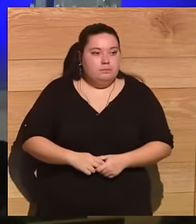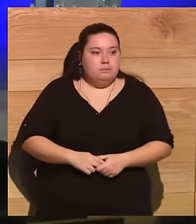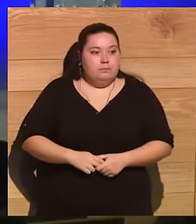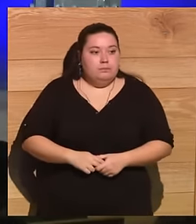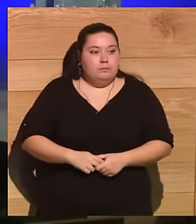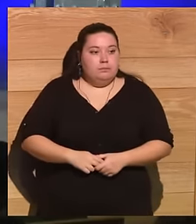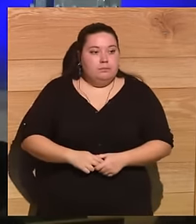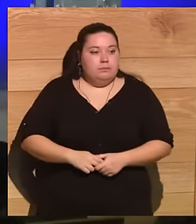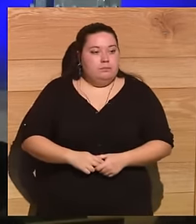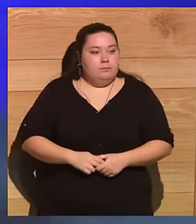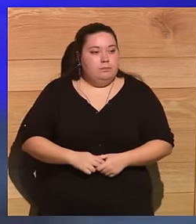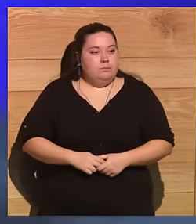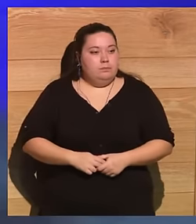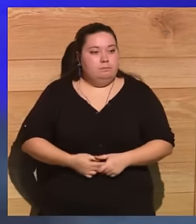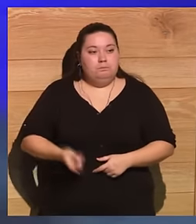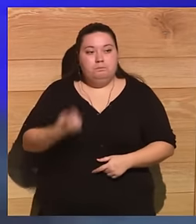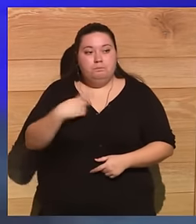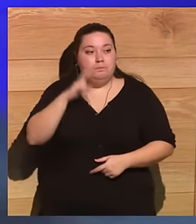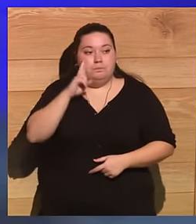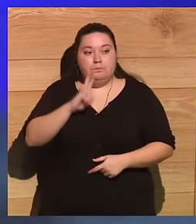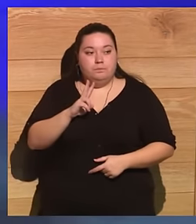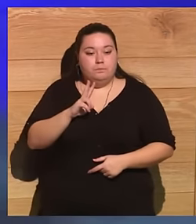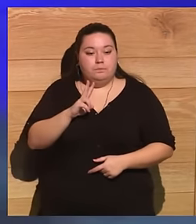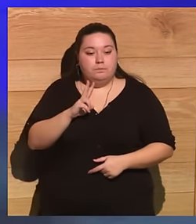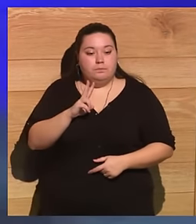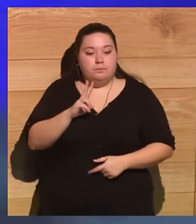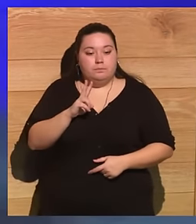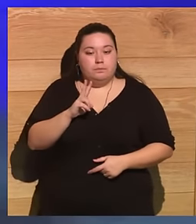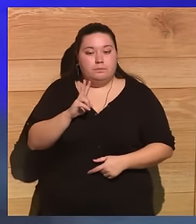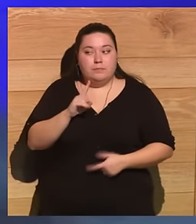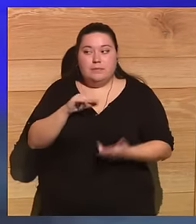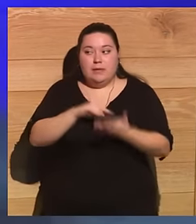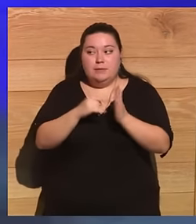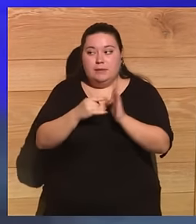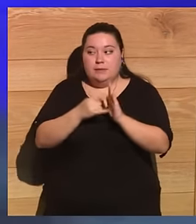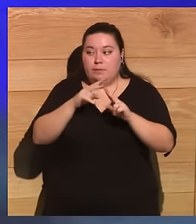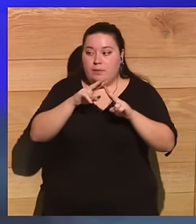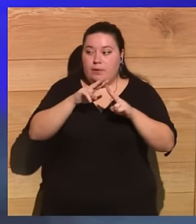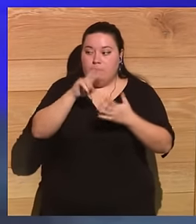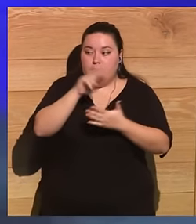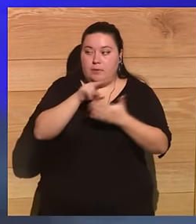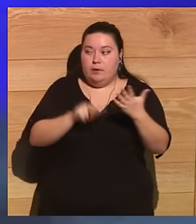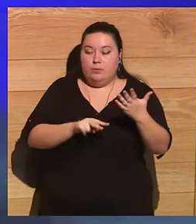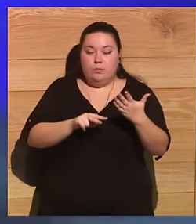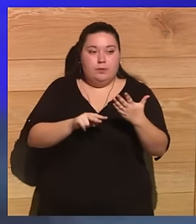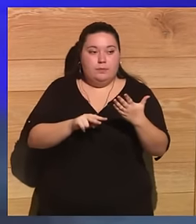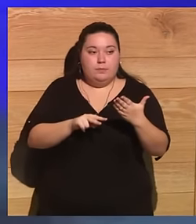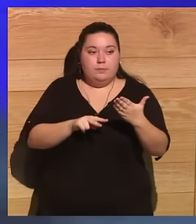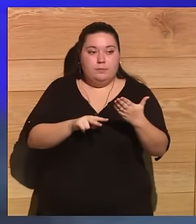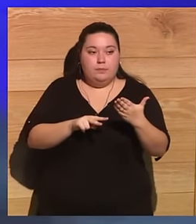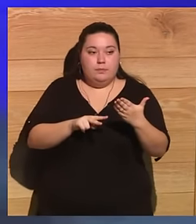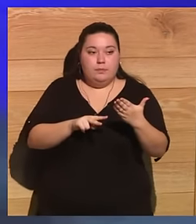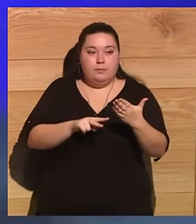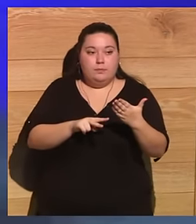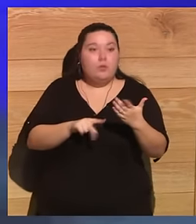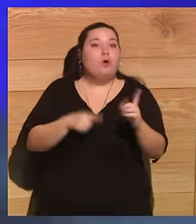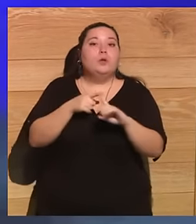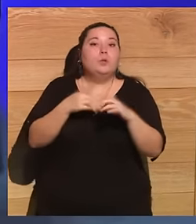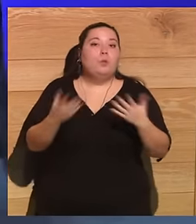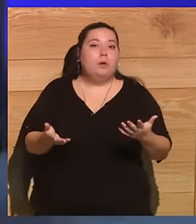caso, estamos viendo que el sistema de lectura sirve